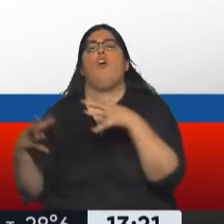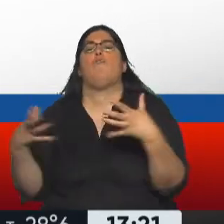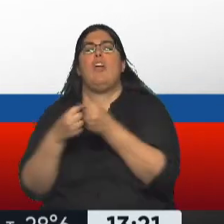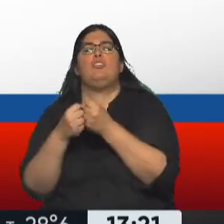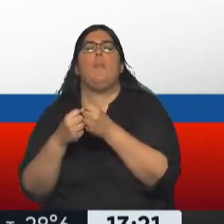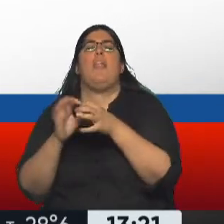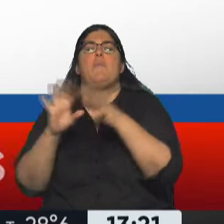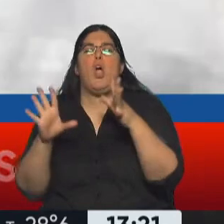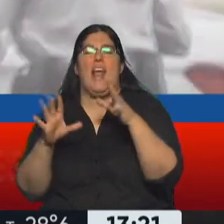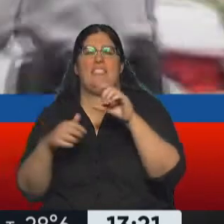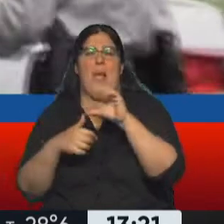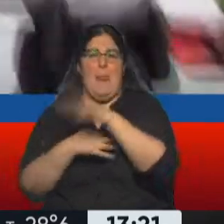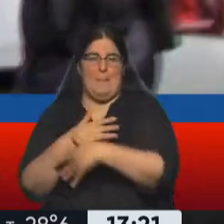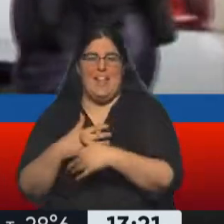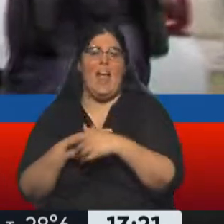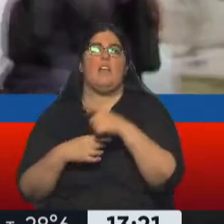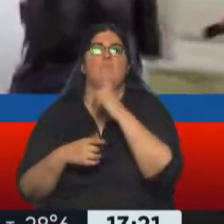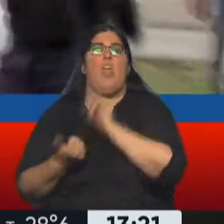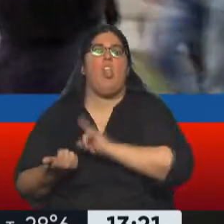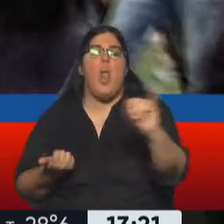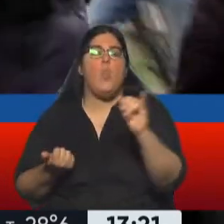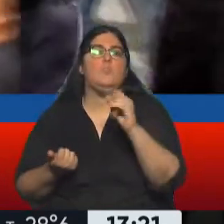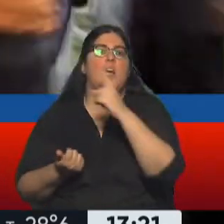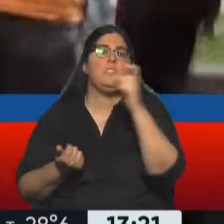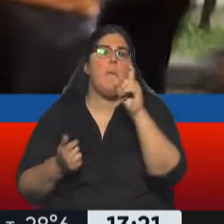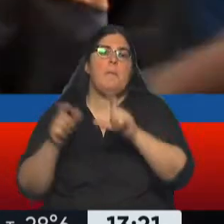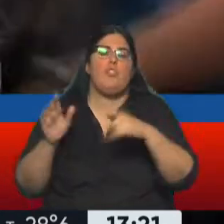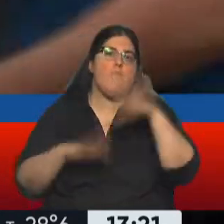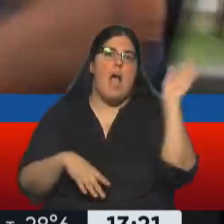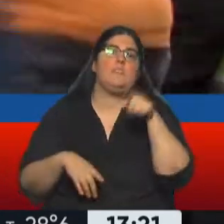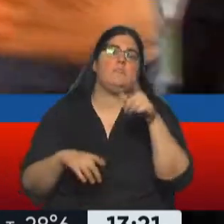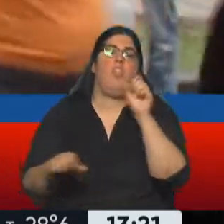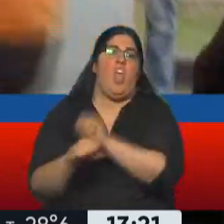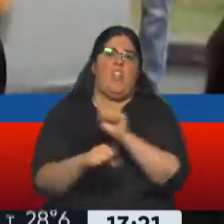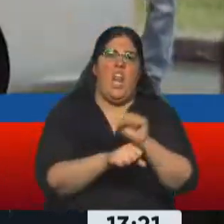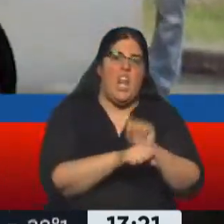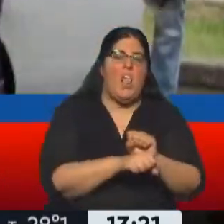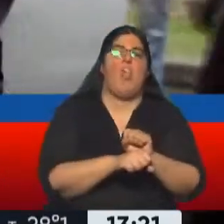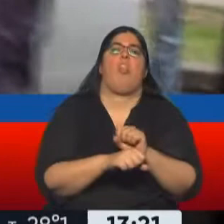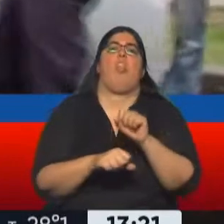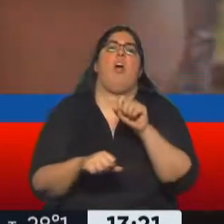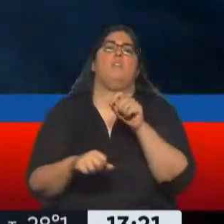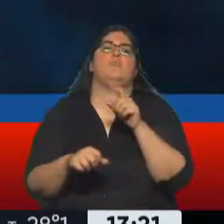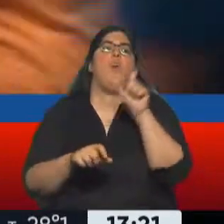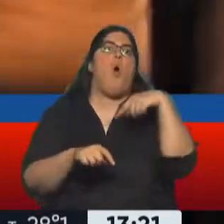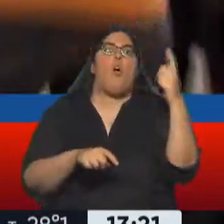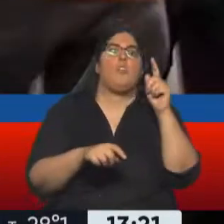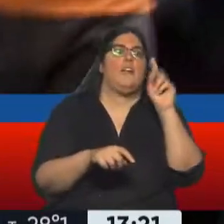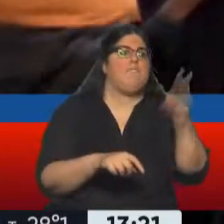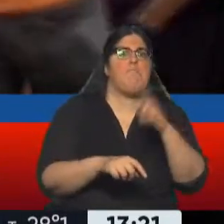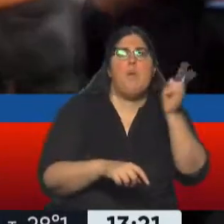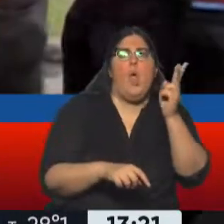Panamericana denunciaron que al menos un centenar de personas fueron detenidas el lunes y otras 131 impedidas de salir de sus